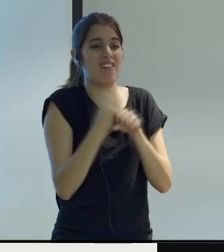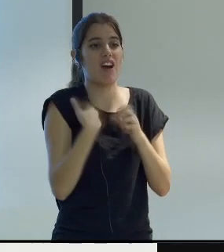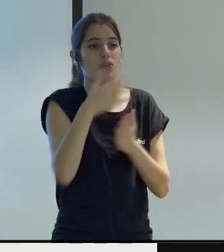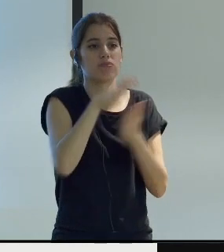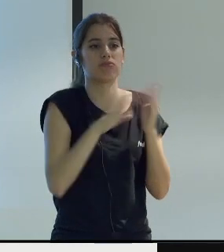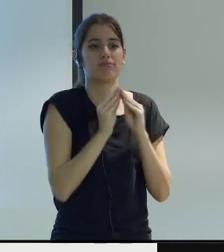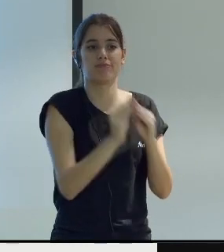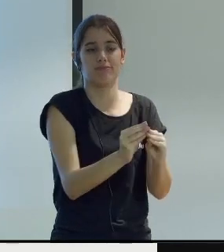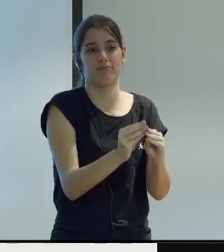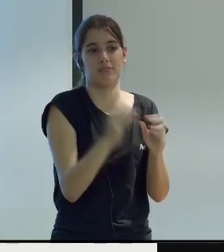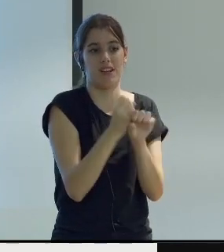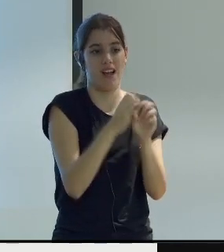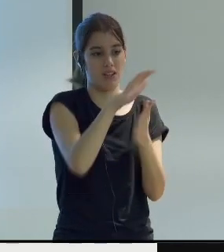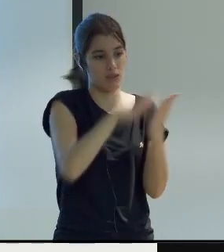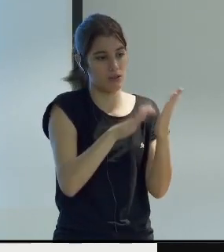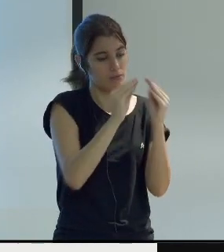un memorando